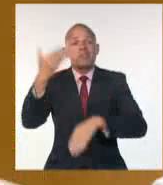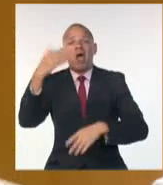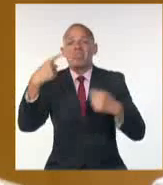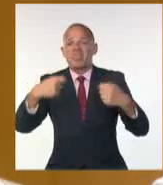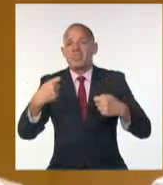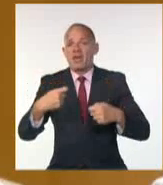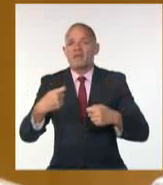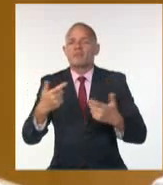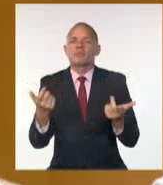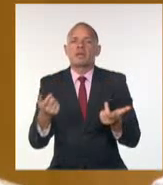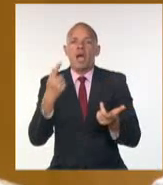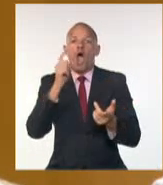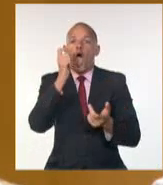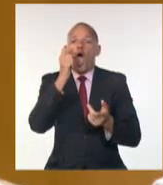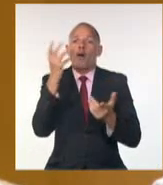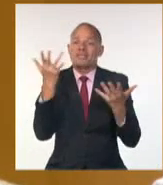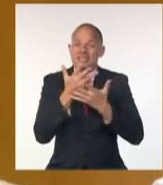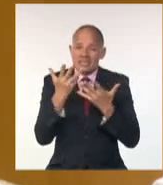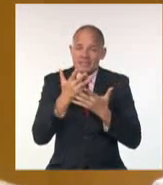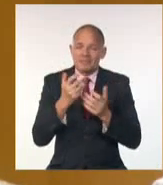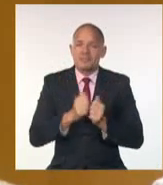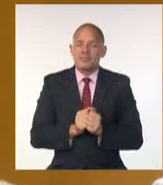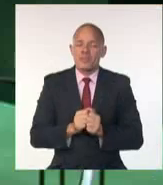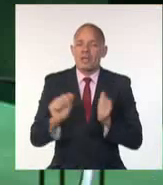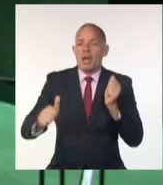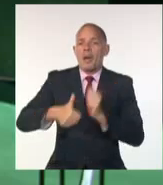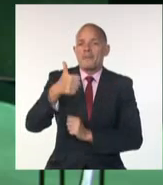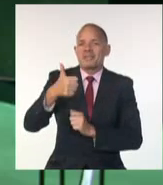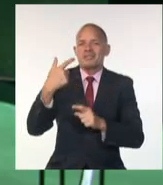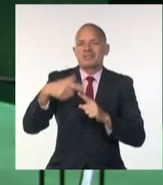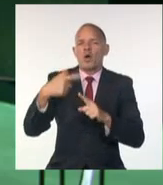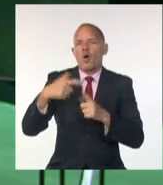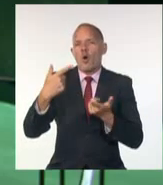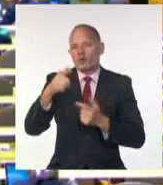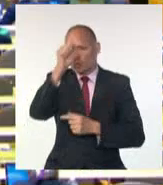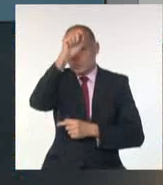pueblo, así lo firmó Shan Santoki, el presidente de Surinam.